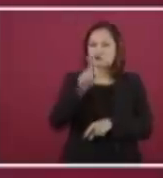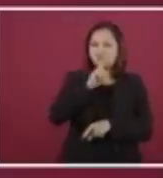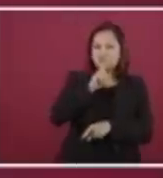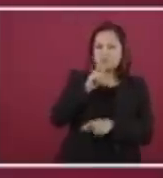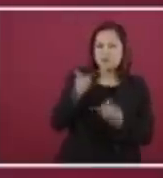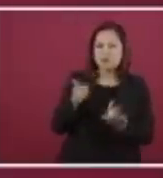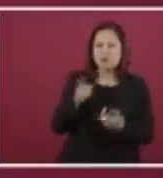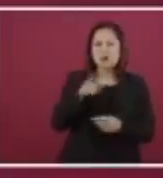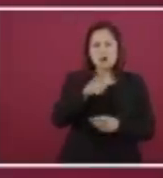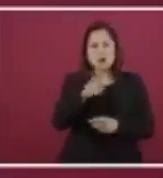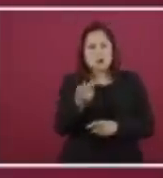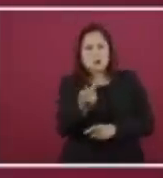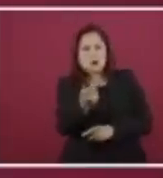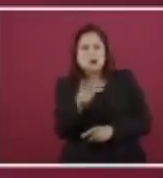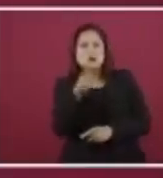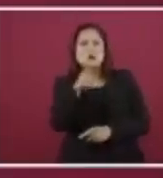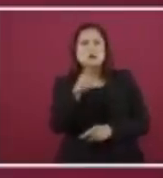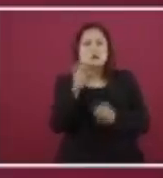a esto?